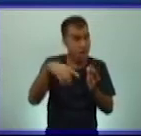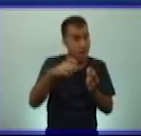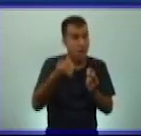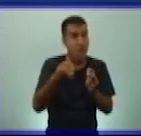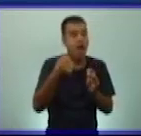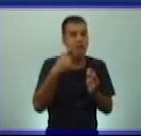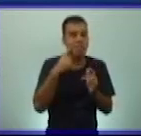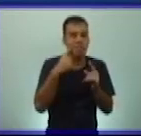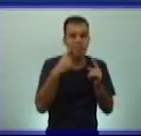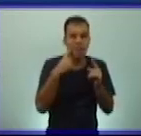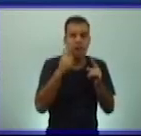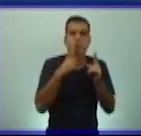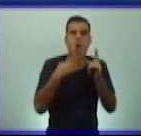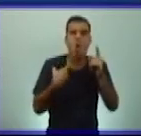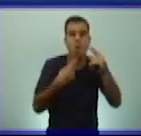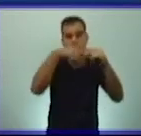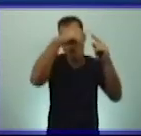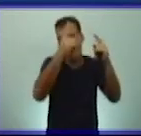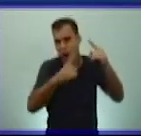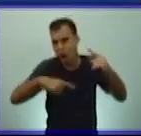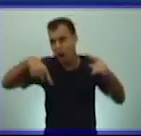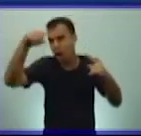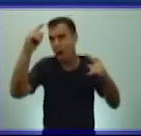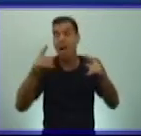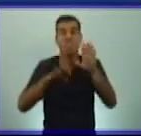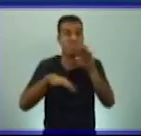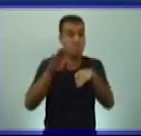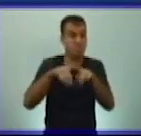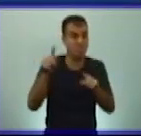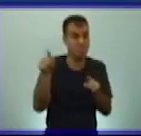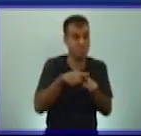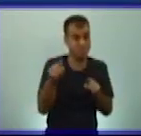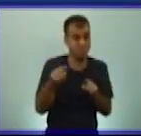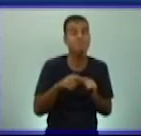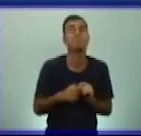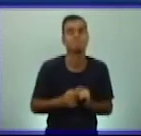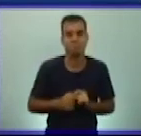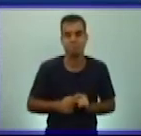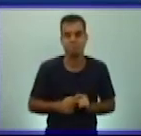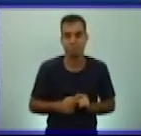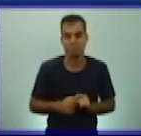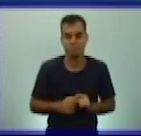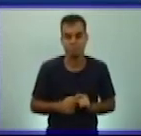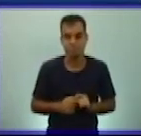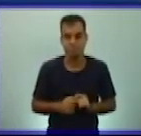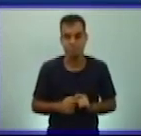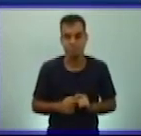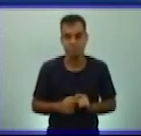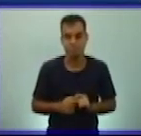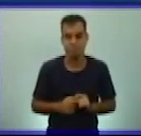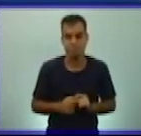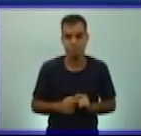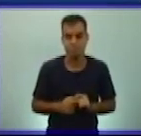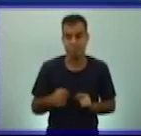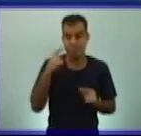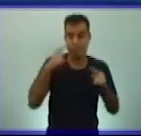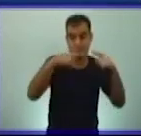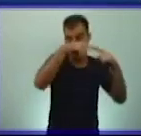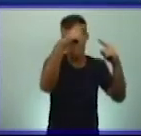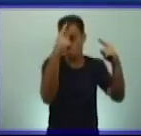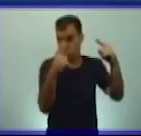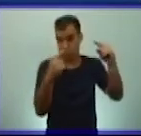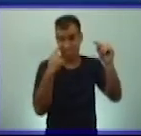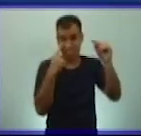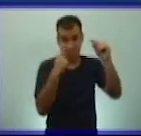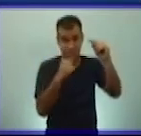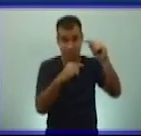circuito. Y entonces, acá en este caso, en el oscilograma de la carga, en el momento en que la carga tiene